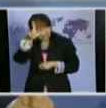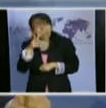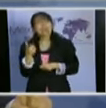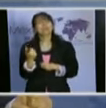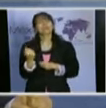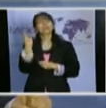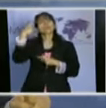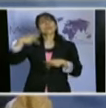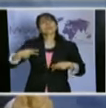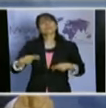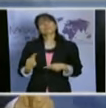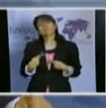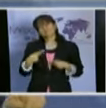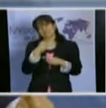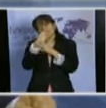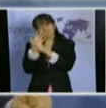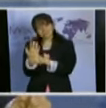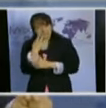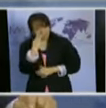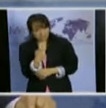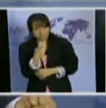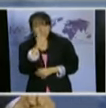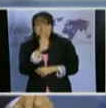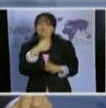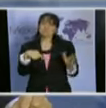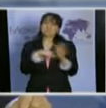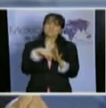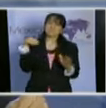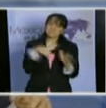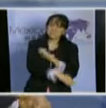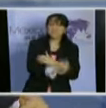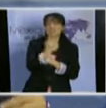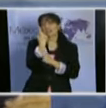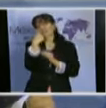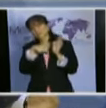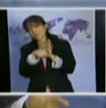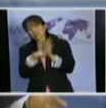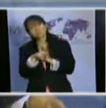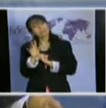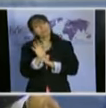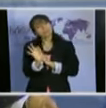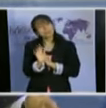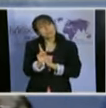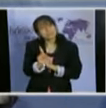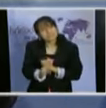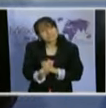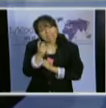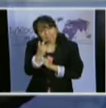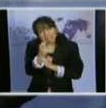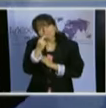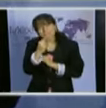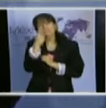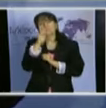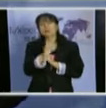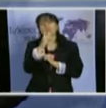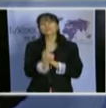desventaja, sino sea una virtud del proceso mexicano tener esta diversidad, pero